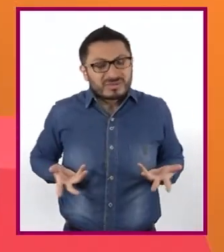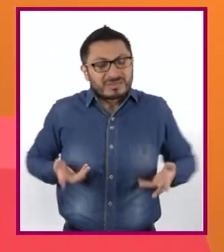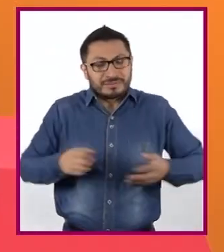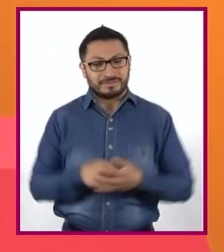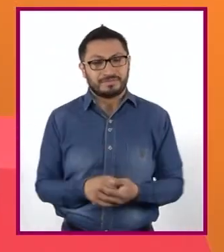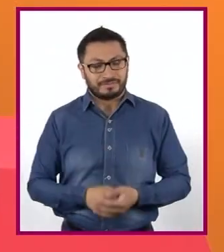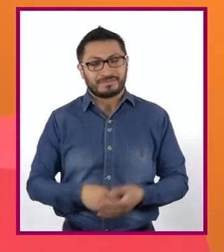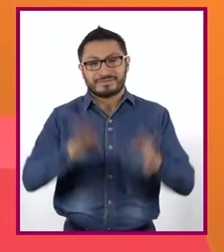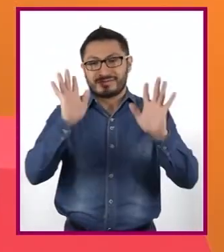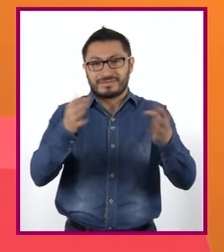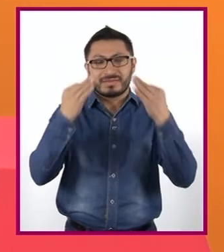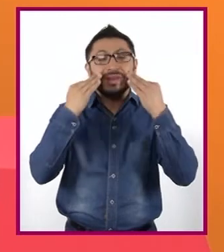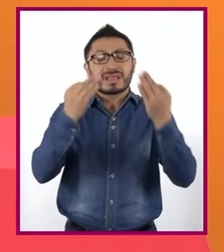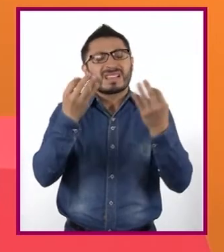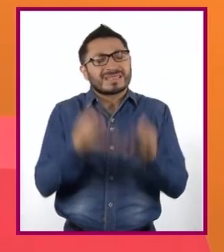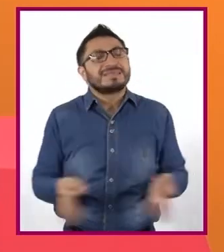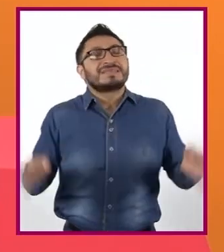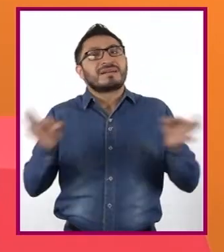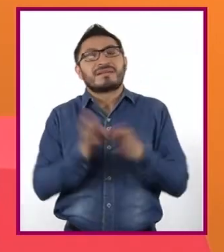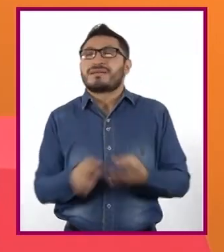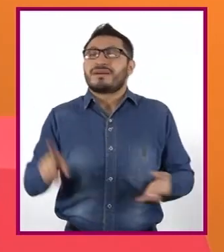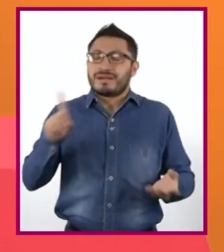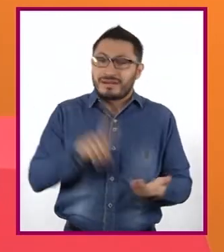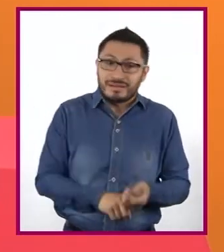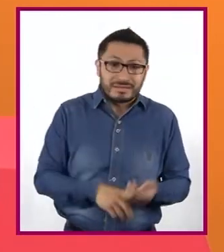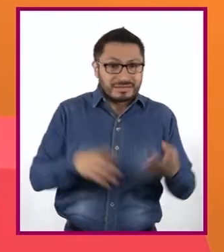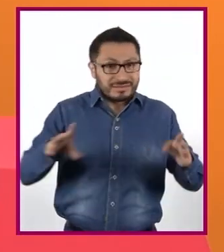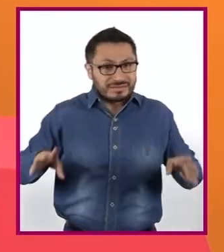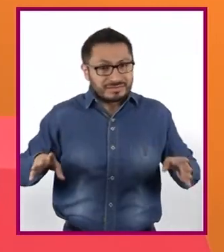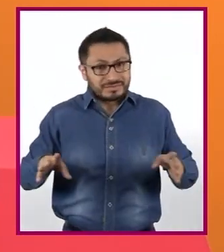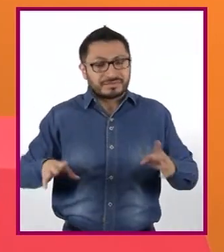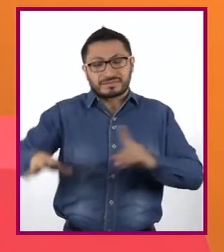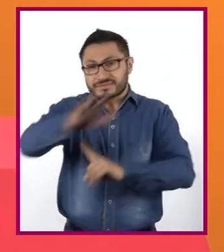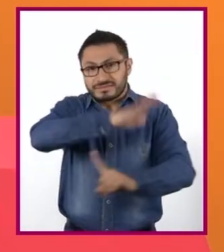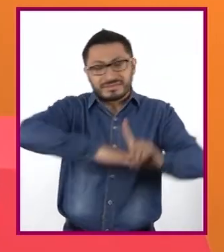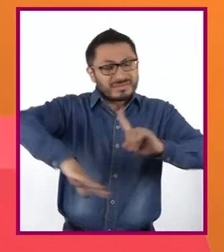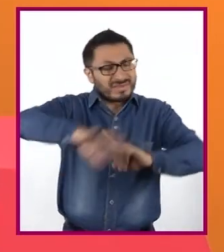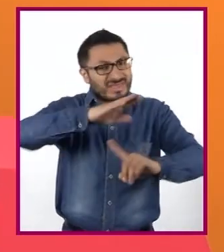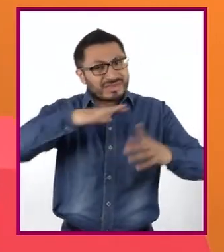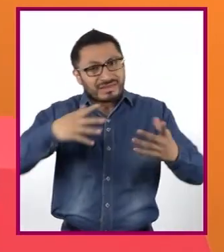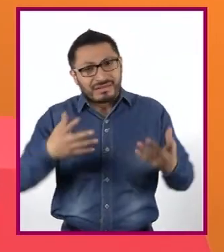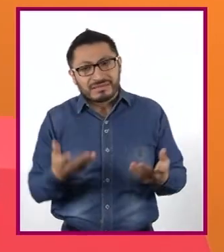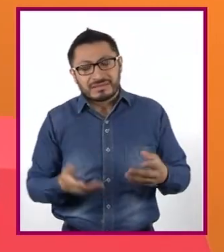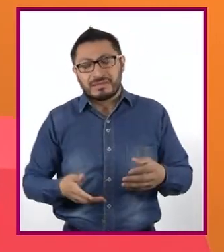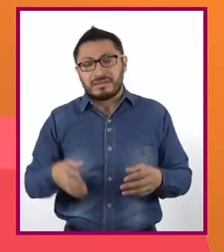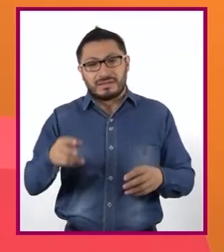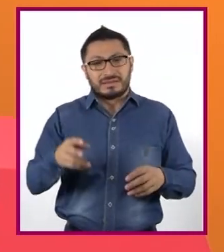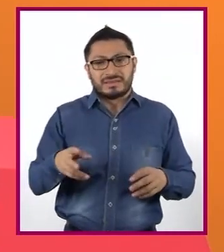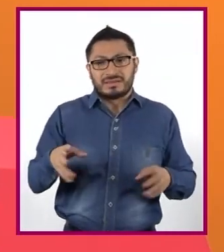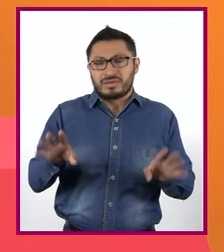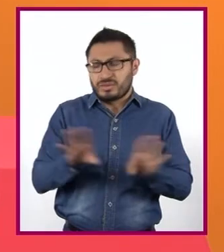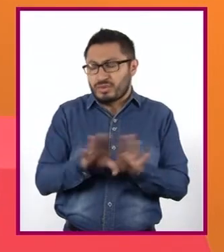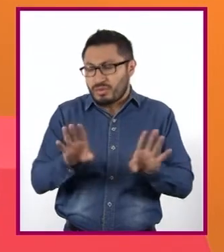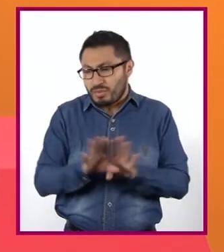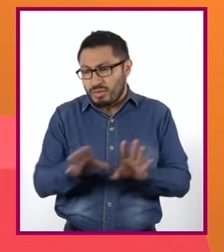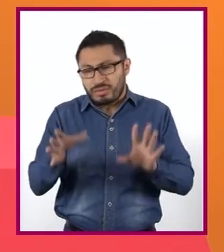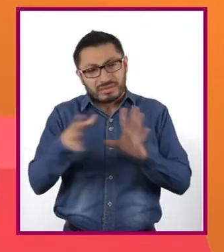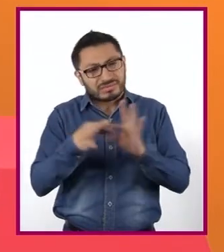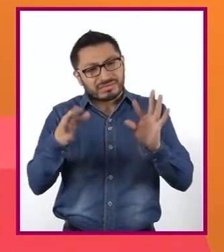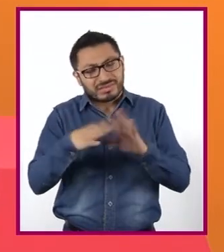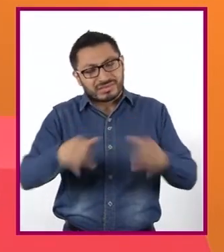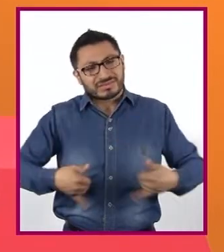una parte importante tiene que ver con la manera en que la sociedad comprende la adolescencia. Otra tiene que ver con